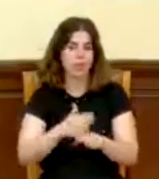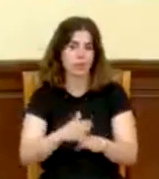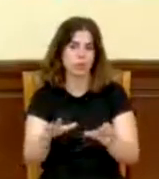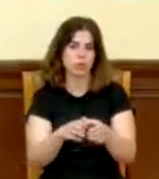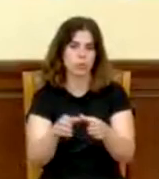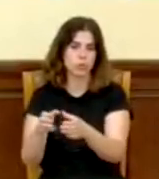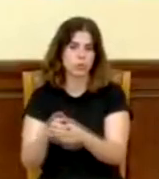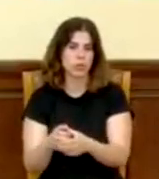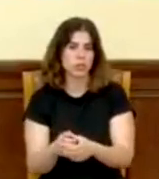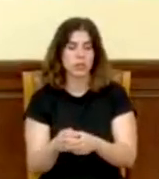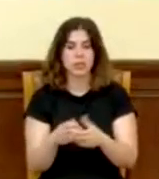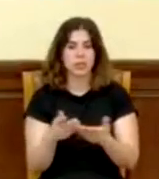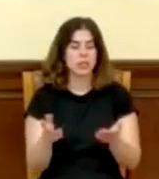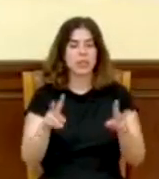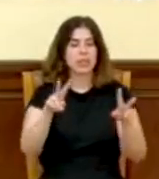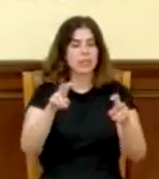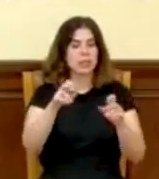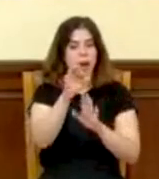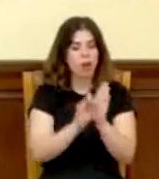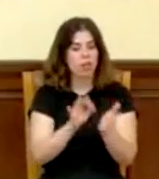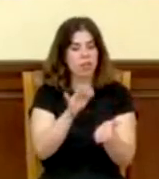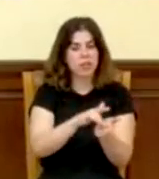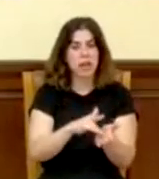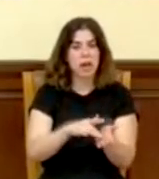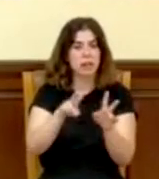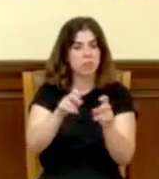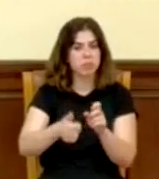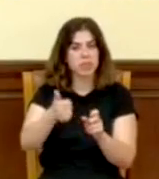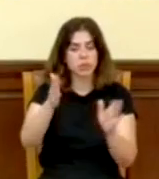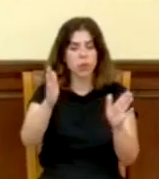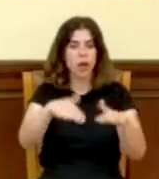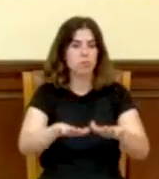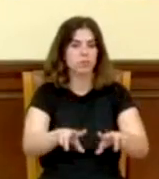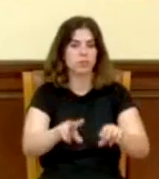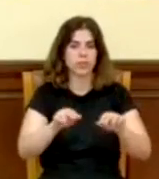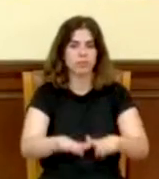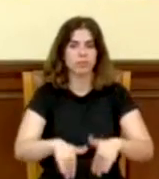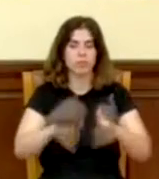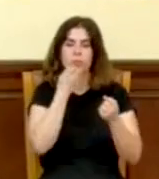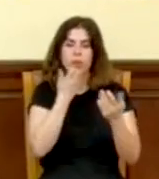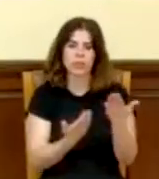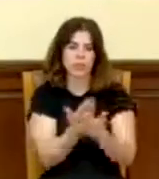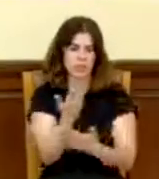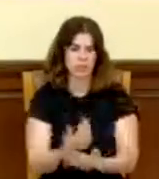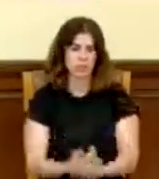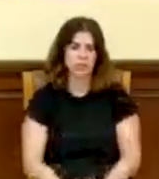habiendo más temas en orden del día, levantamos la sesión. Buenos días.